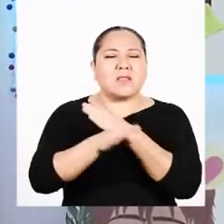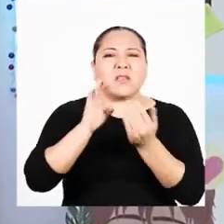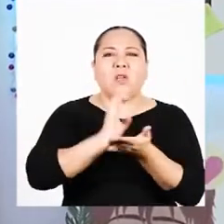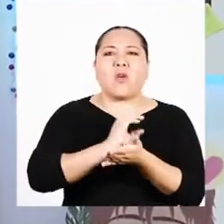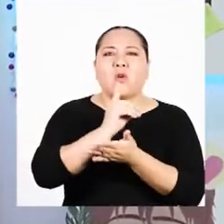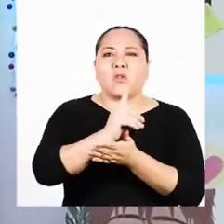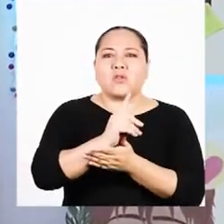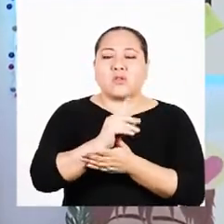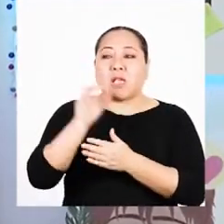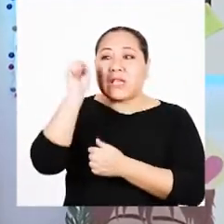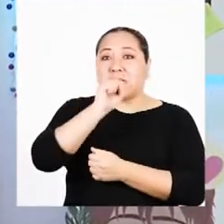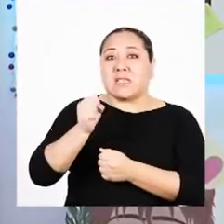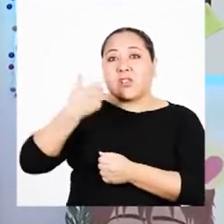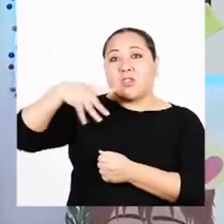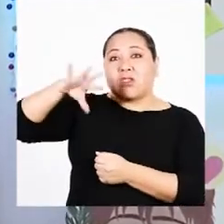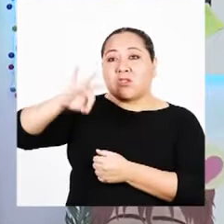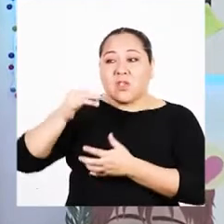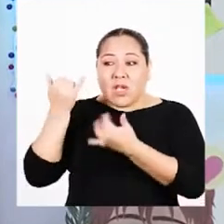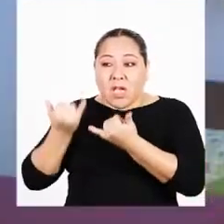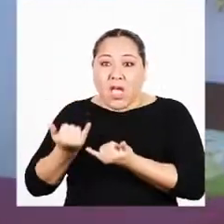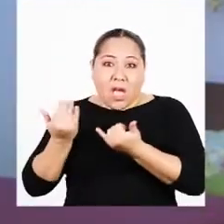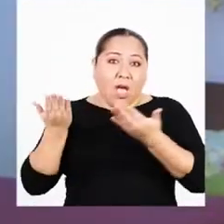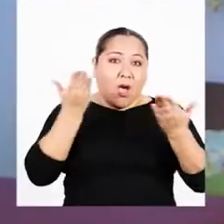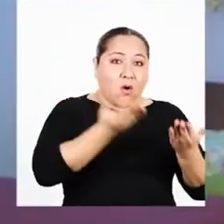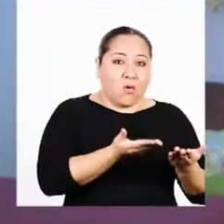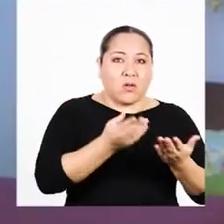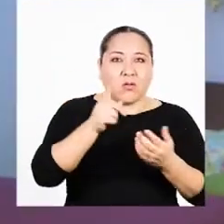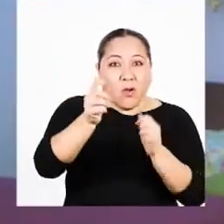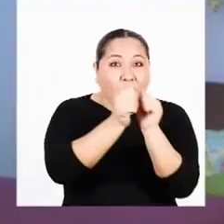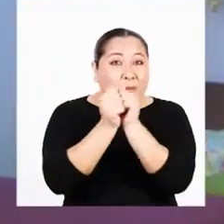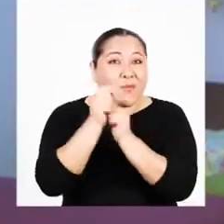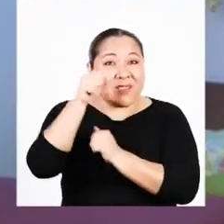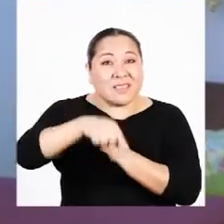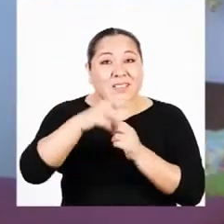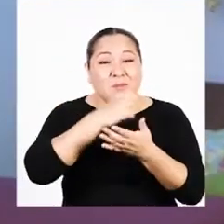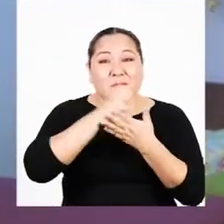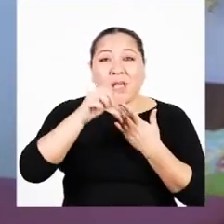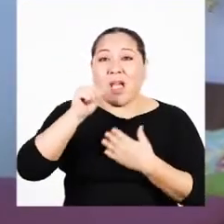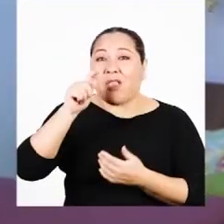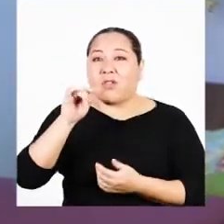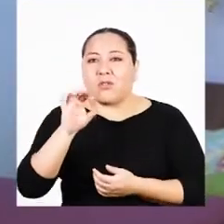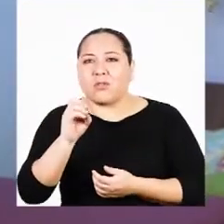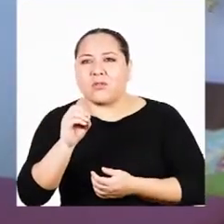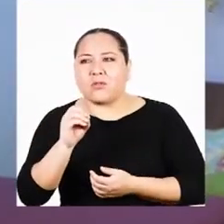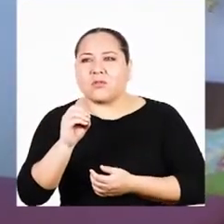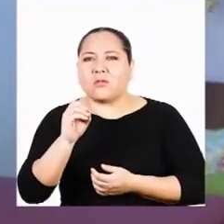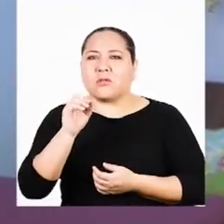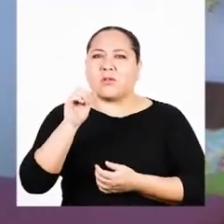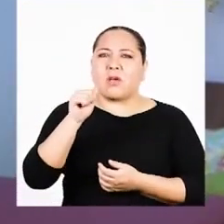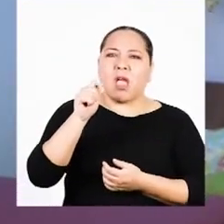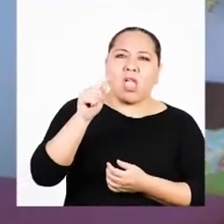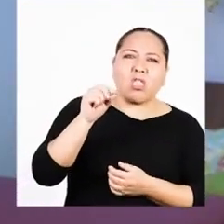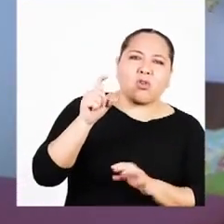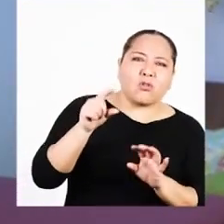a la educación en el siglo XIX y la actualidad? ¿Me acompañas en este programa, Atoj?